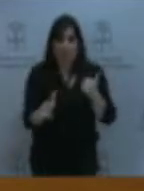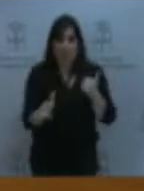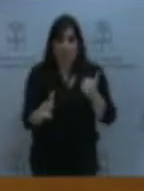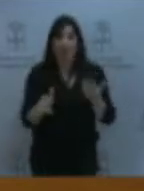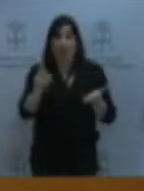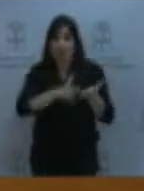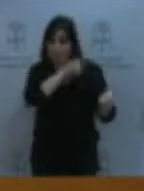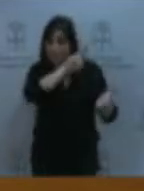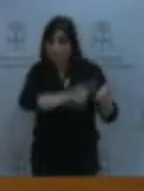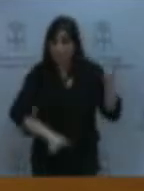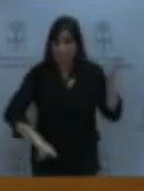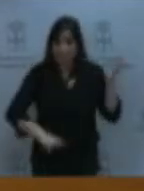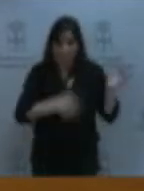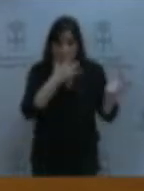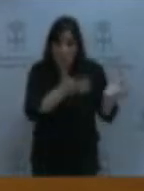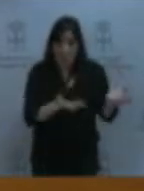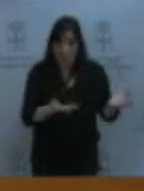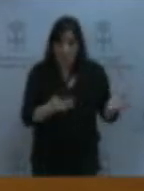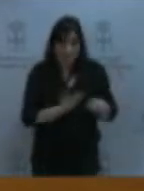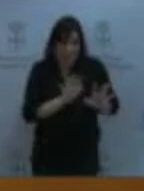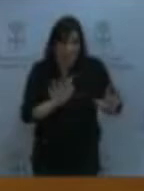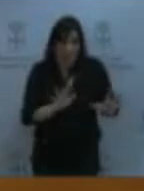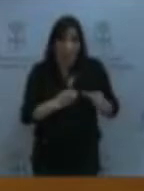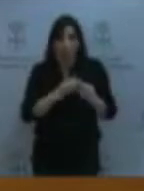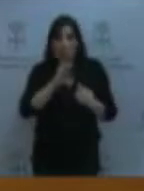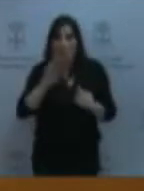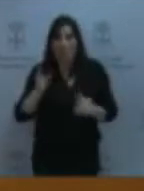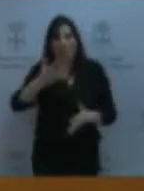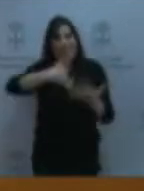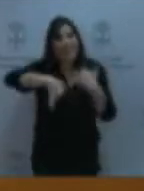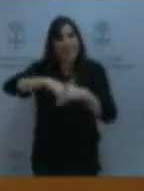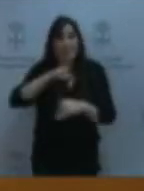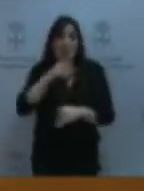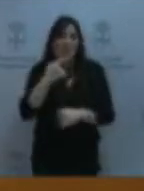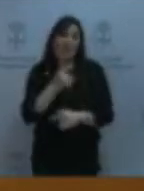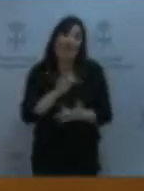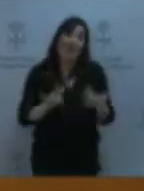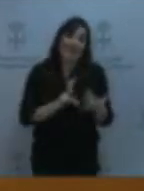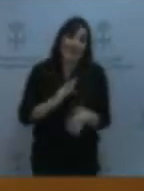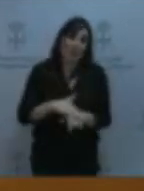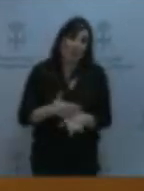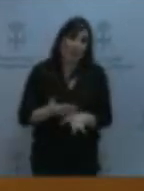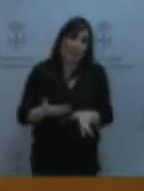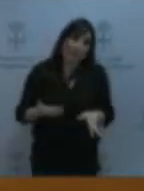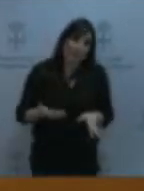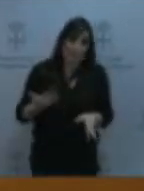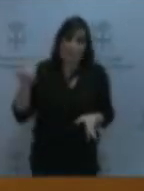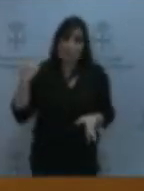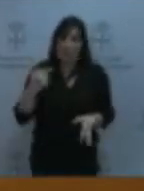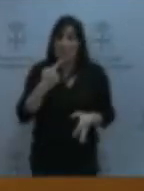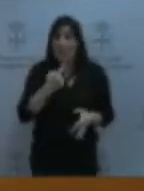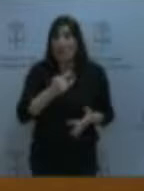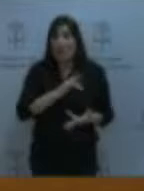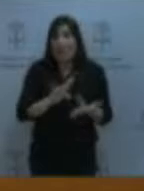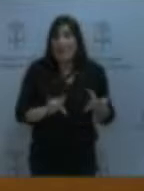decirlo así. El Partido Popular se escudó en una crisis que ya entonces decían que empezaba a agotarse, para excluir a cientos